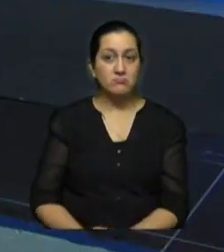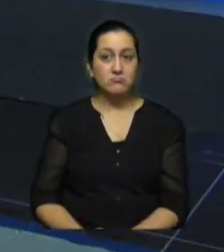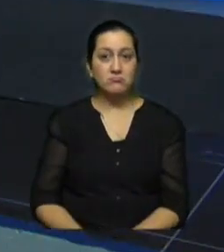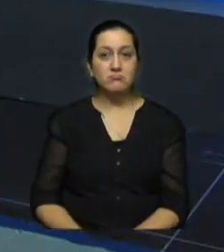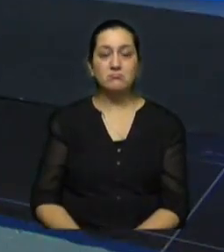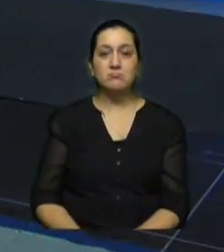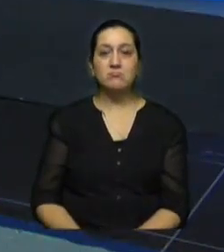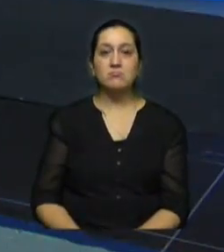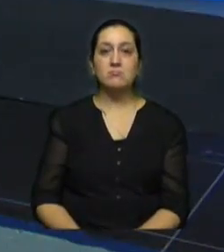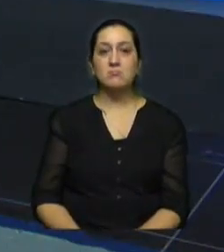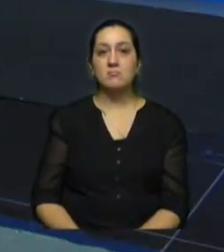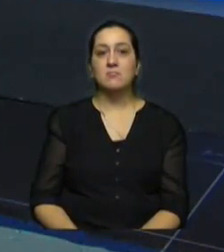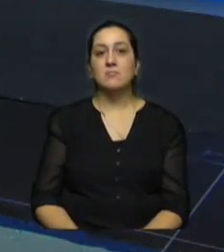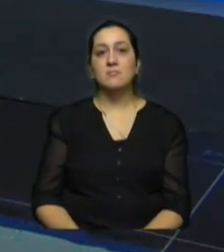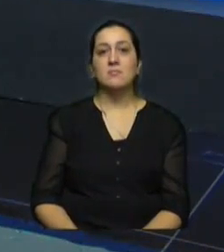¿Vivo?